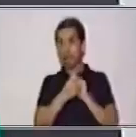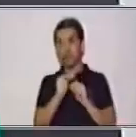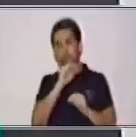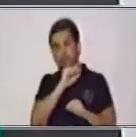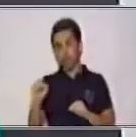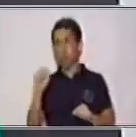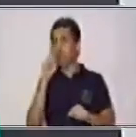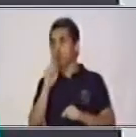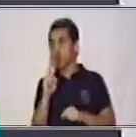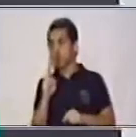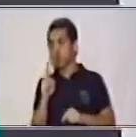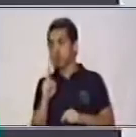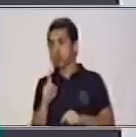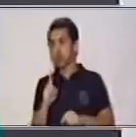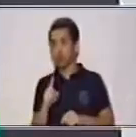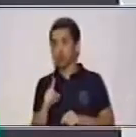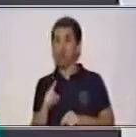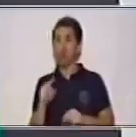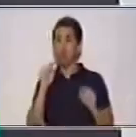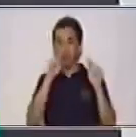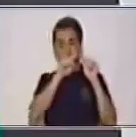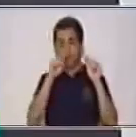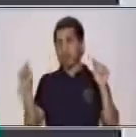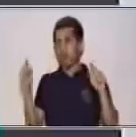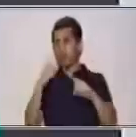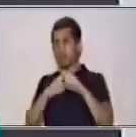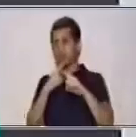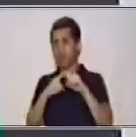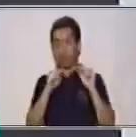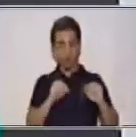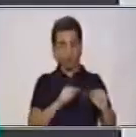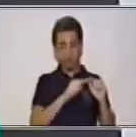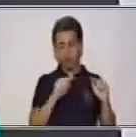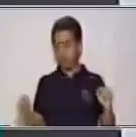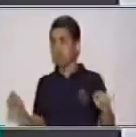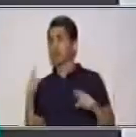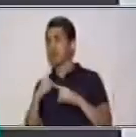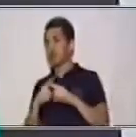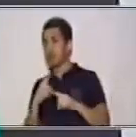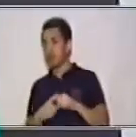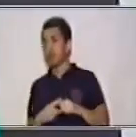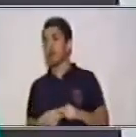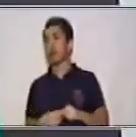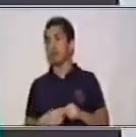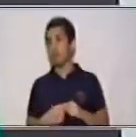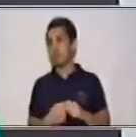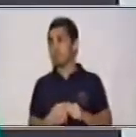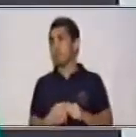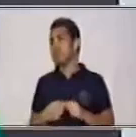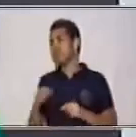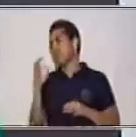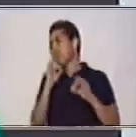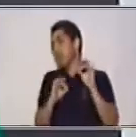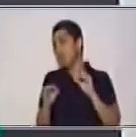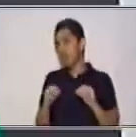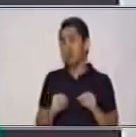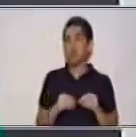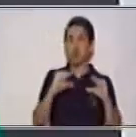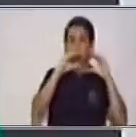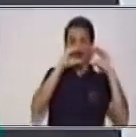1 y multiplicamos los de arriba por los de arriba, los de abajo por los de abajo, o numerador por